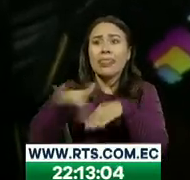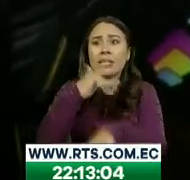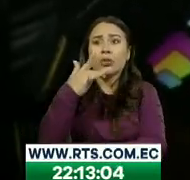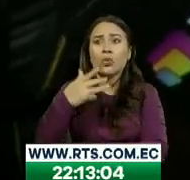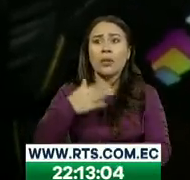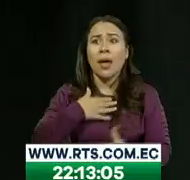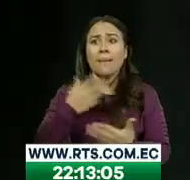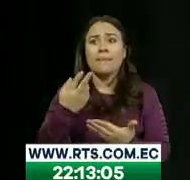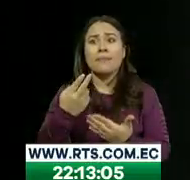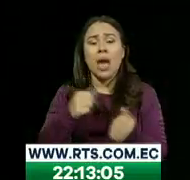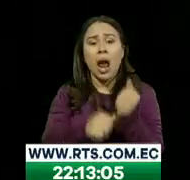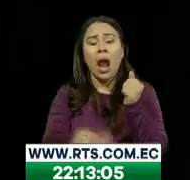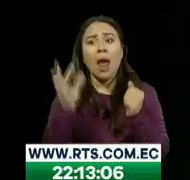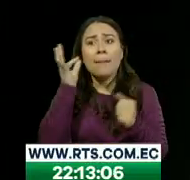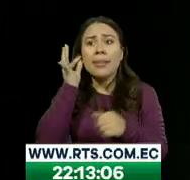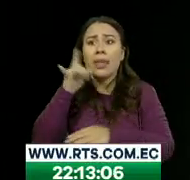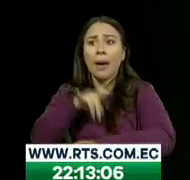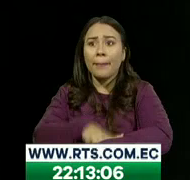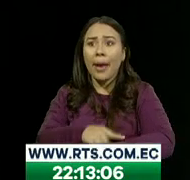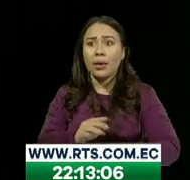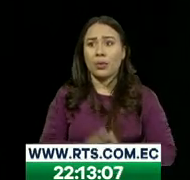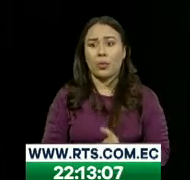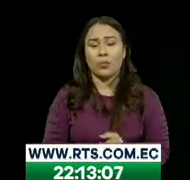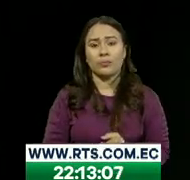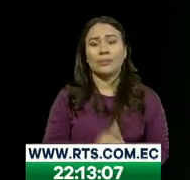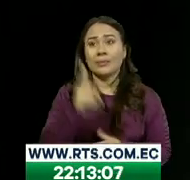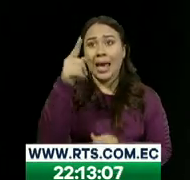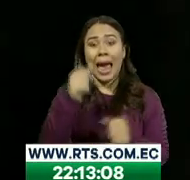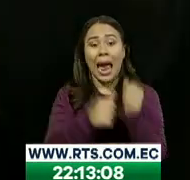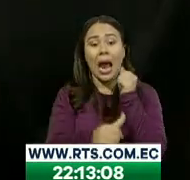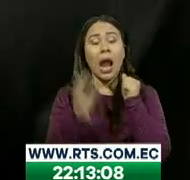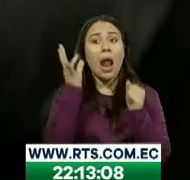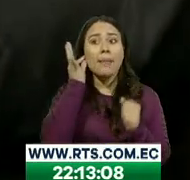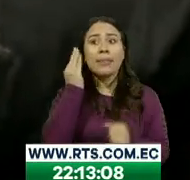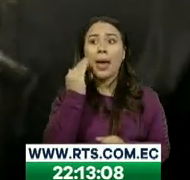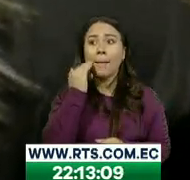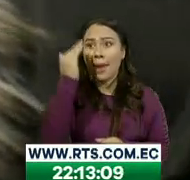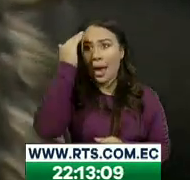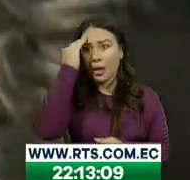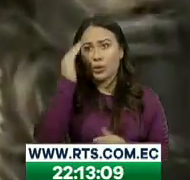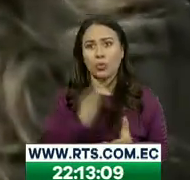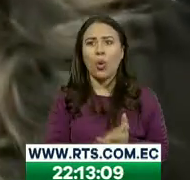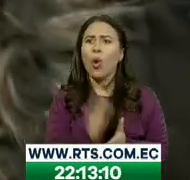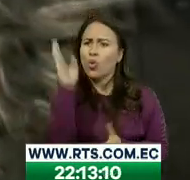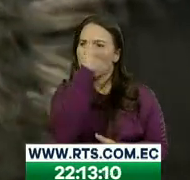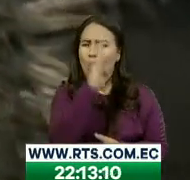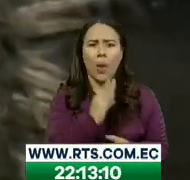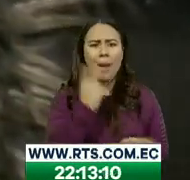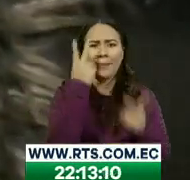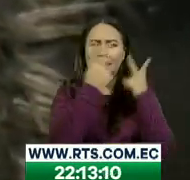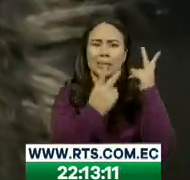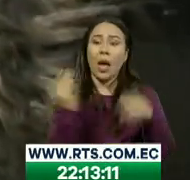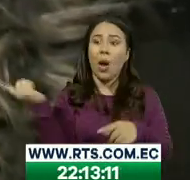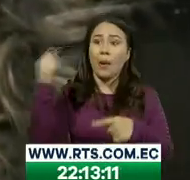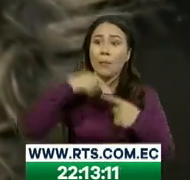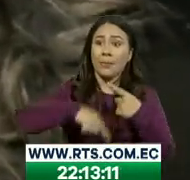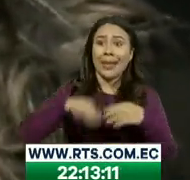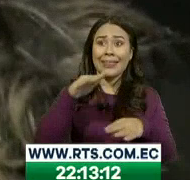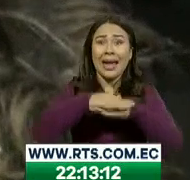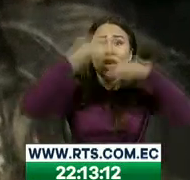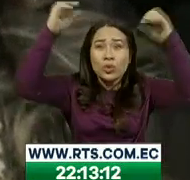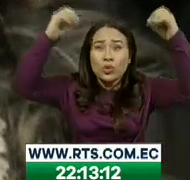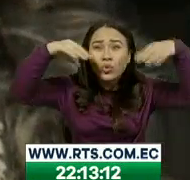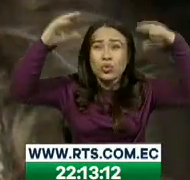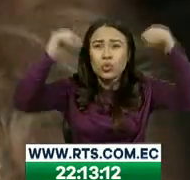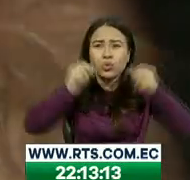niña en el baño. Carmen, también nombre protegido, es la hermana mayor. Casi no frecuenta la casa de su madre, pero esa tarde llegó en medio de la lluvia y